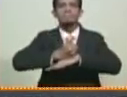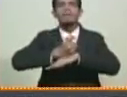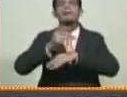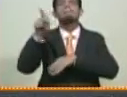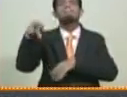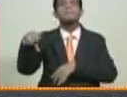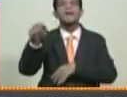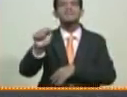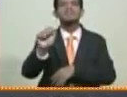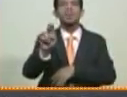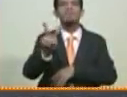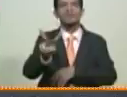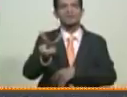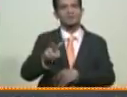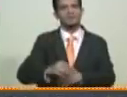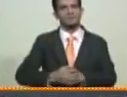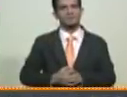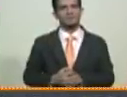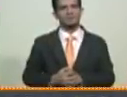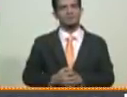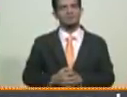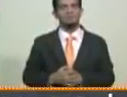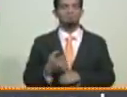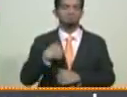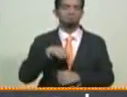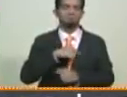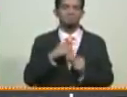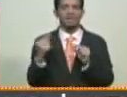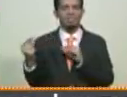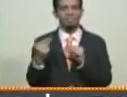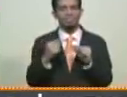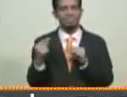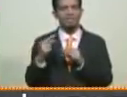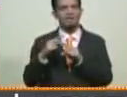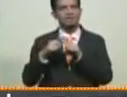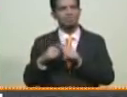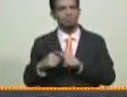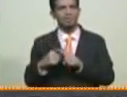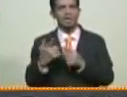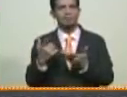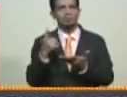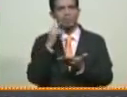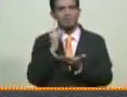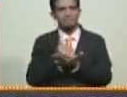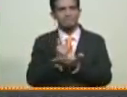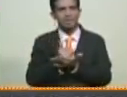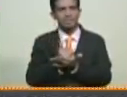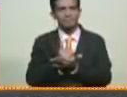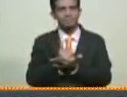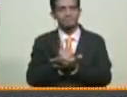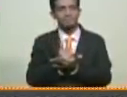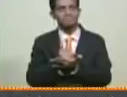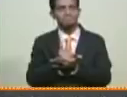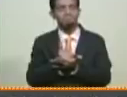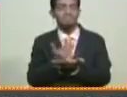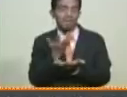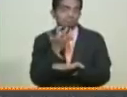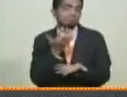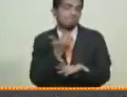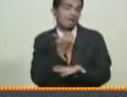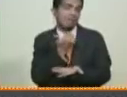de nuestro partido, discutiendo los resultados como tal. Nosotros pudiéramos, de manera general, algo interesante,